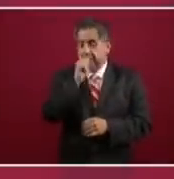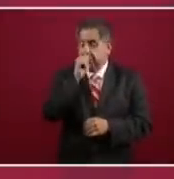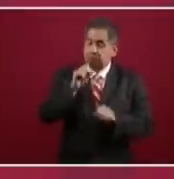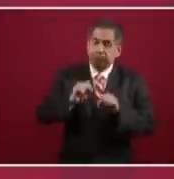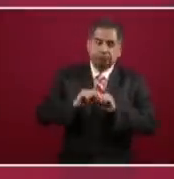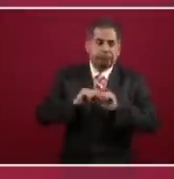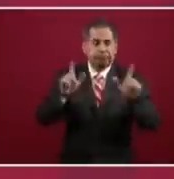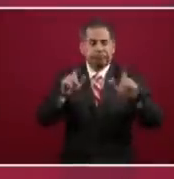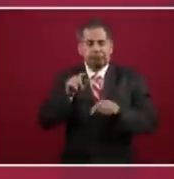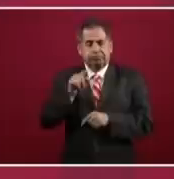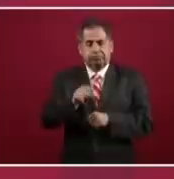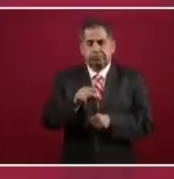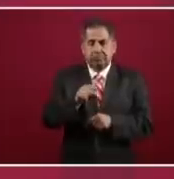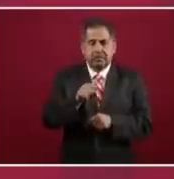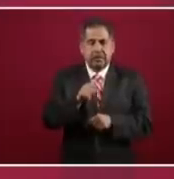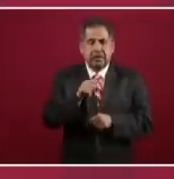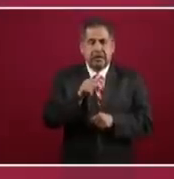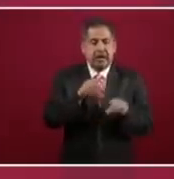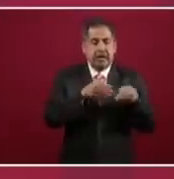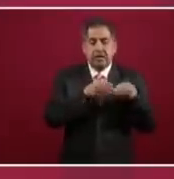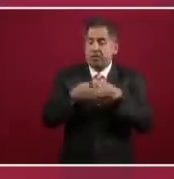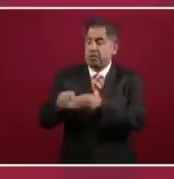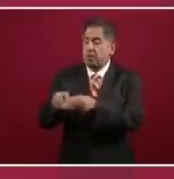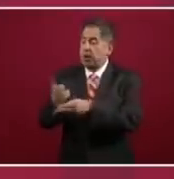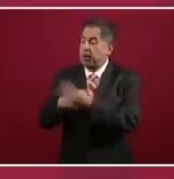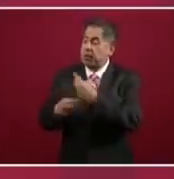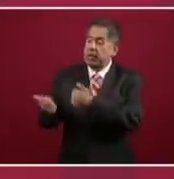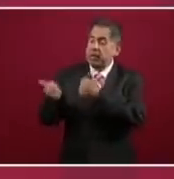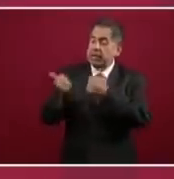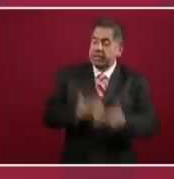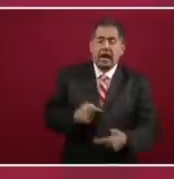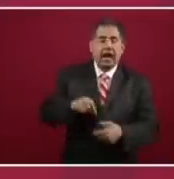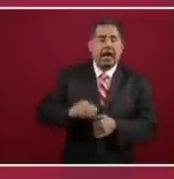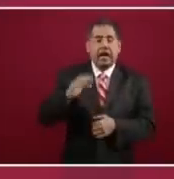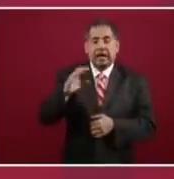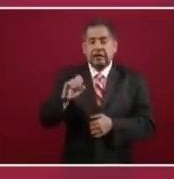del imparcial la llegada de zelaya